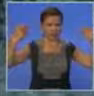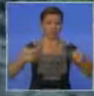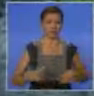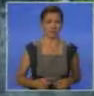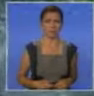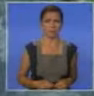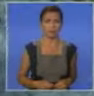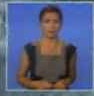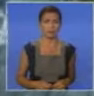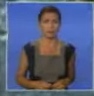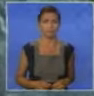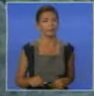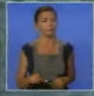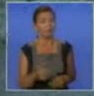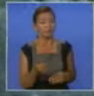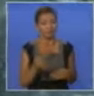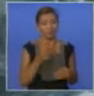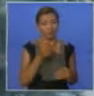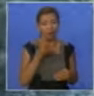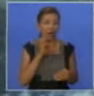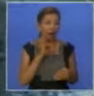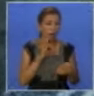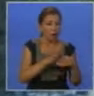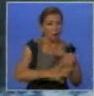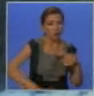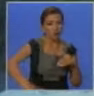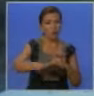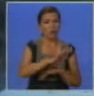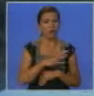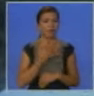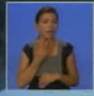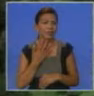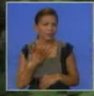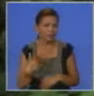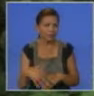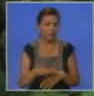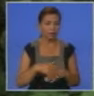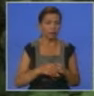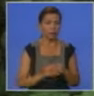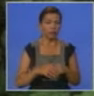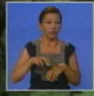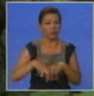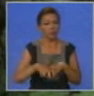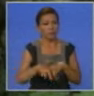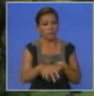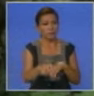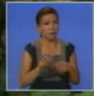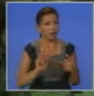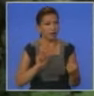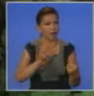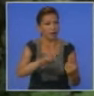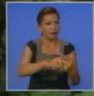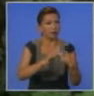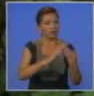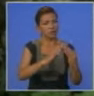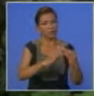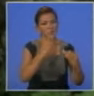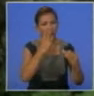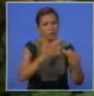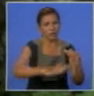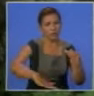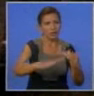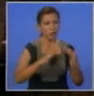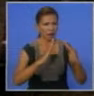Aquí también se encuentra la Laguna de los Deseos y un sendero que cruza todo el bosque hasta llegar a la hostería, donde sus casas, que parecen salir